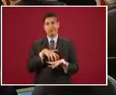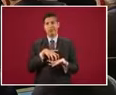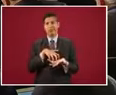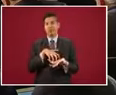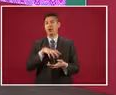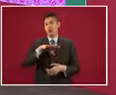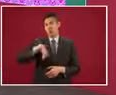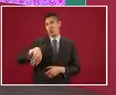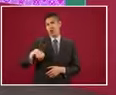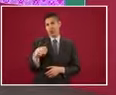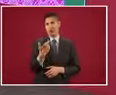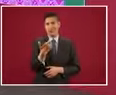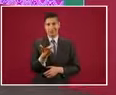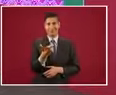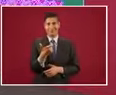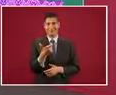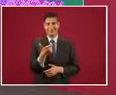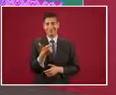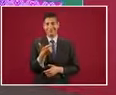en